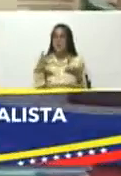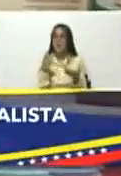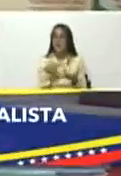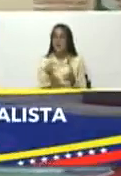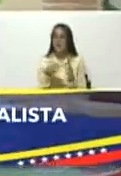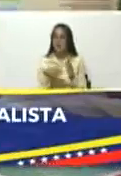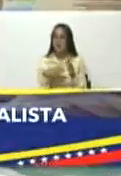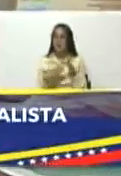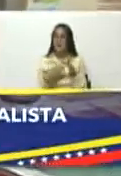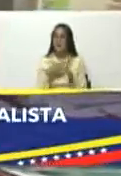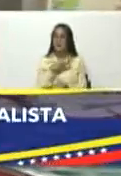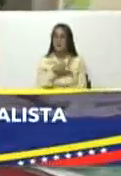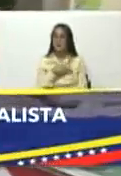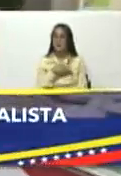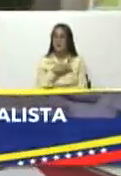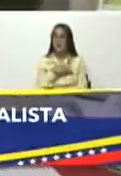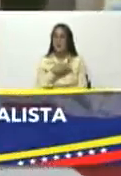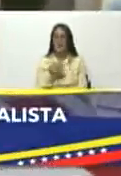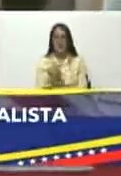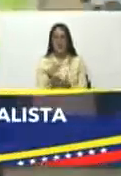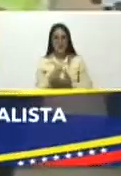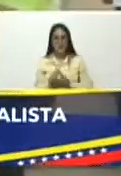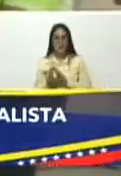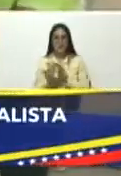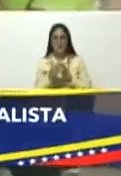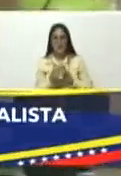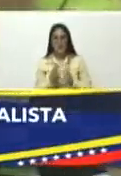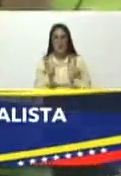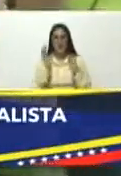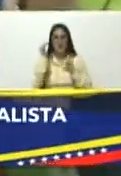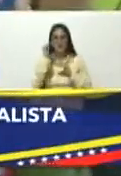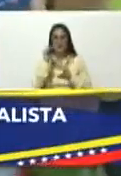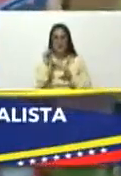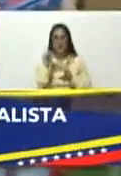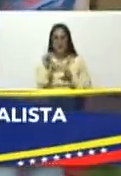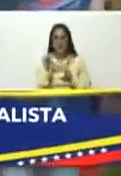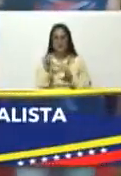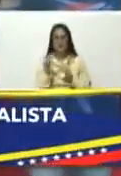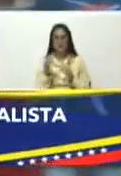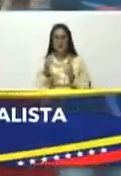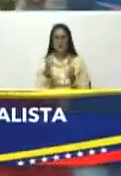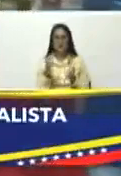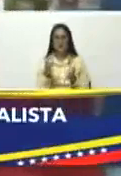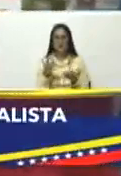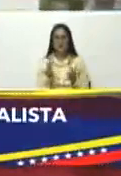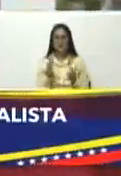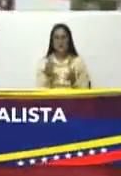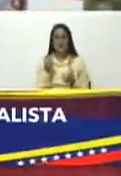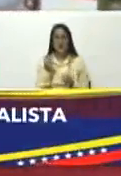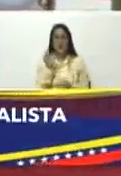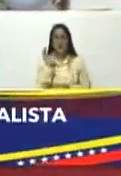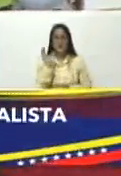base de misiones, en esta comuna. Aquí se han atendido como creo que en ningún